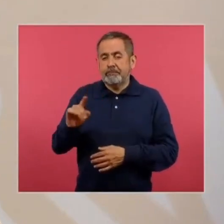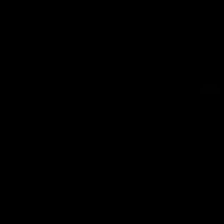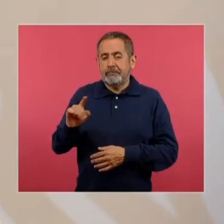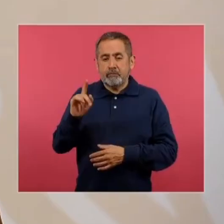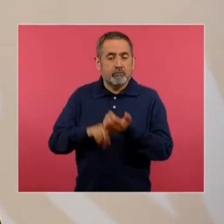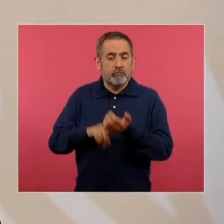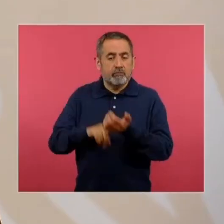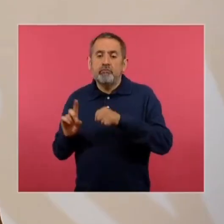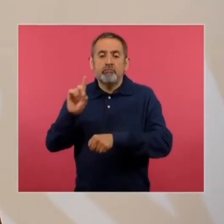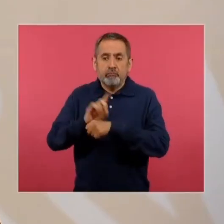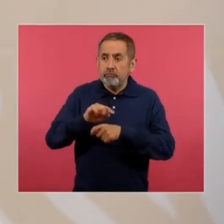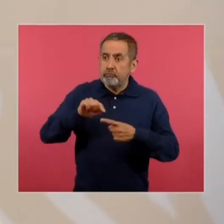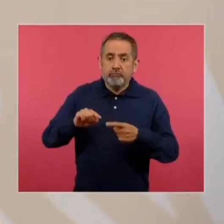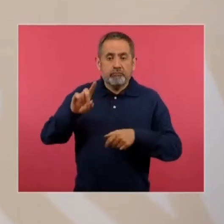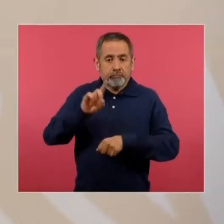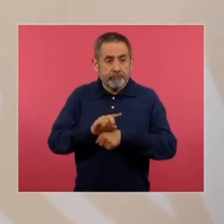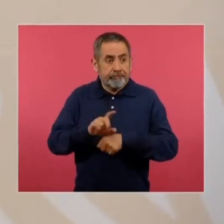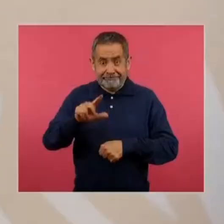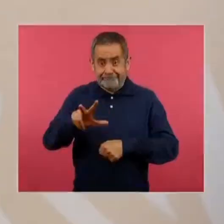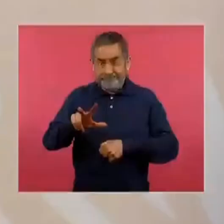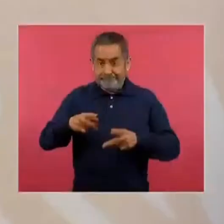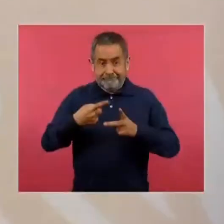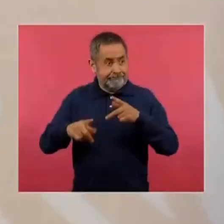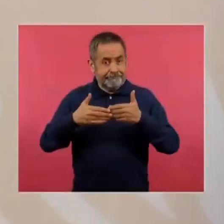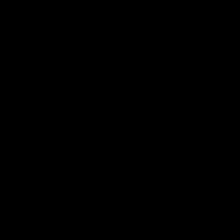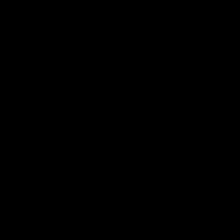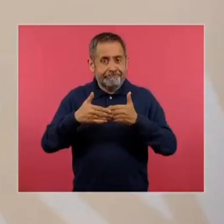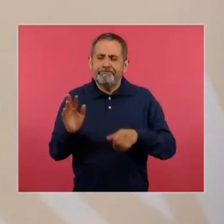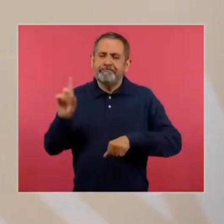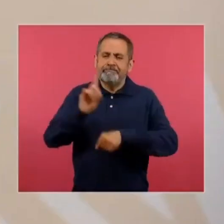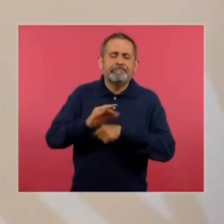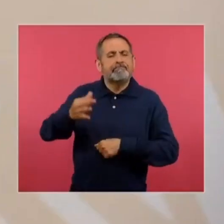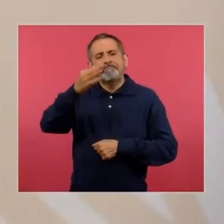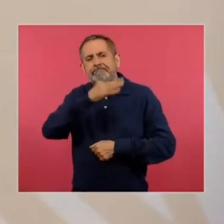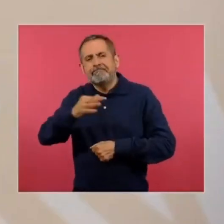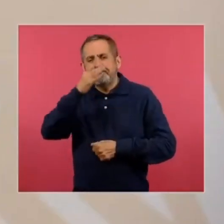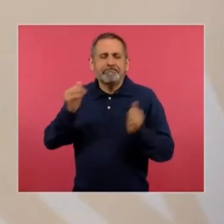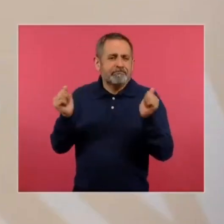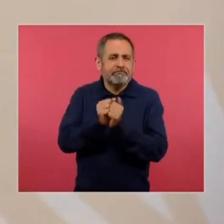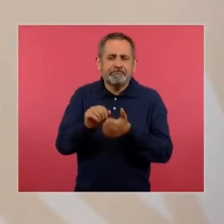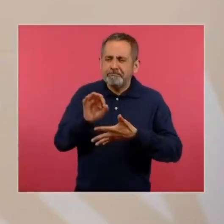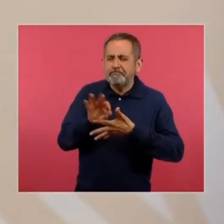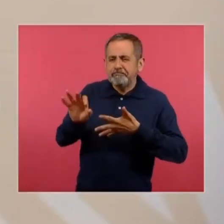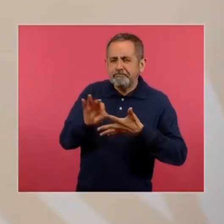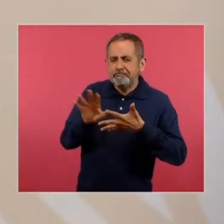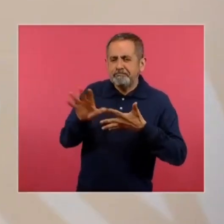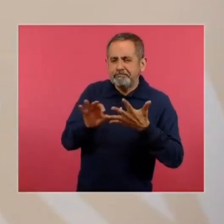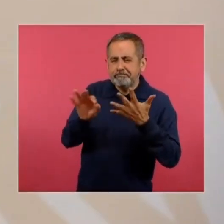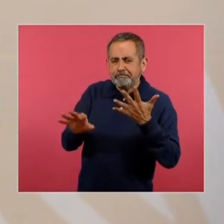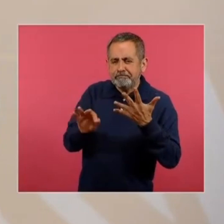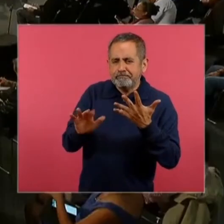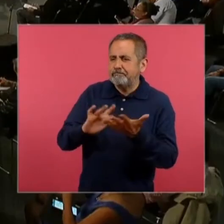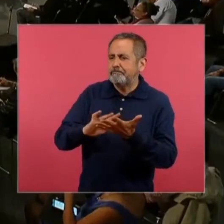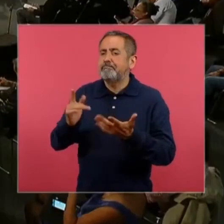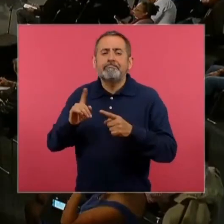día, el día de hoy y el 28 que inicia, es una fiesta pedagógica y esto se los debemos a ustedes. Así que